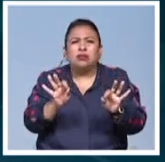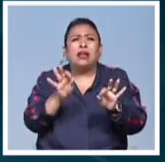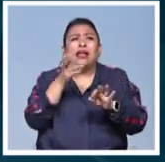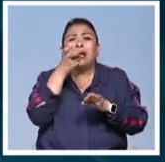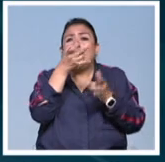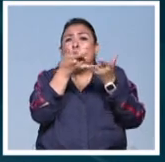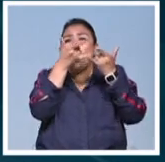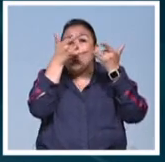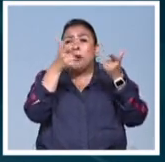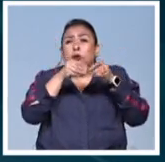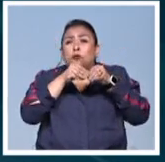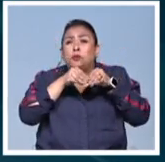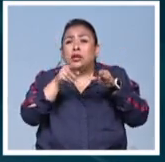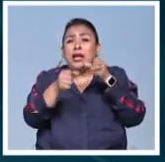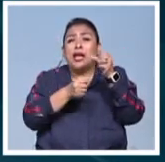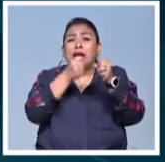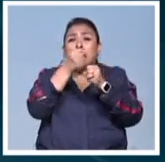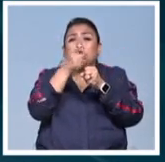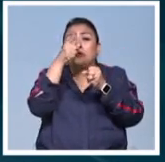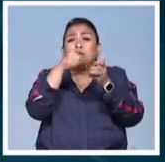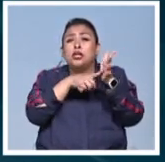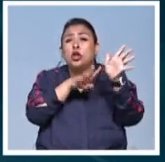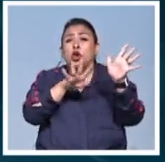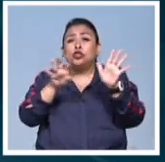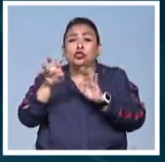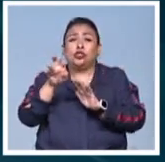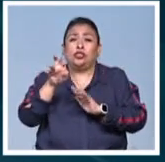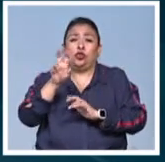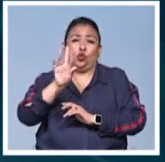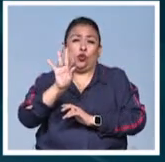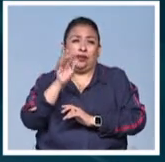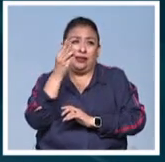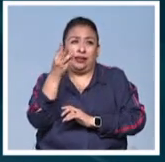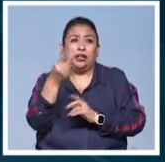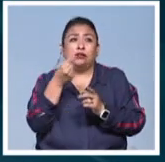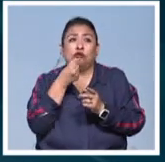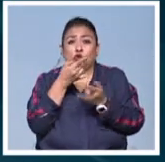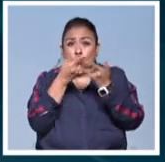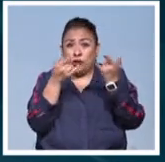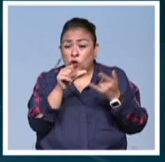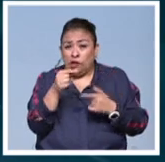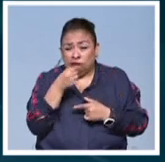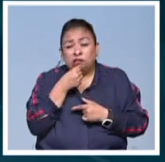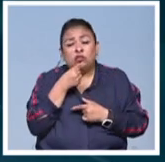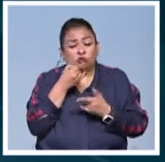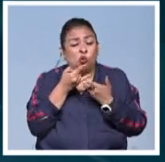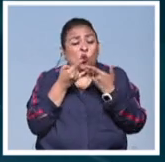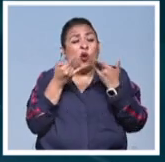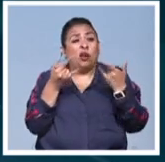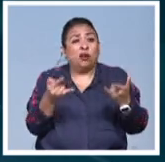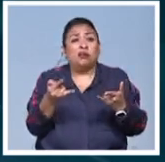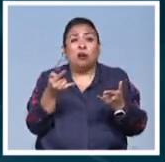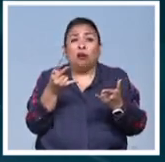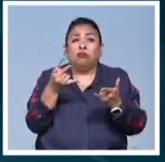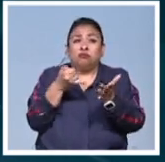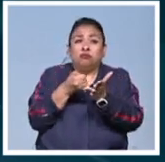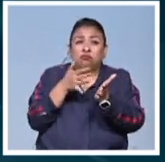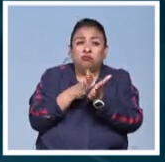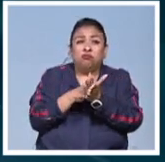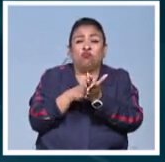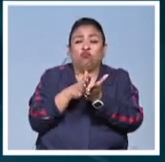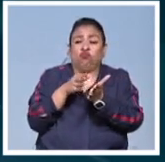ese cuento publicado en 1843. ¿Cuento infantil? Un gran cuento que se ha impreso con